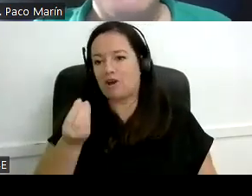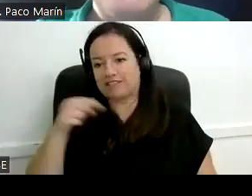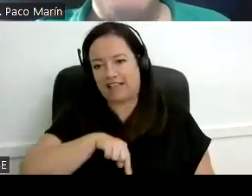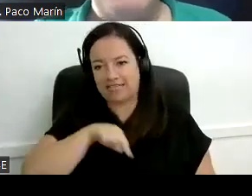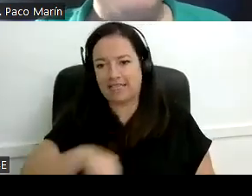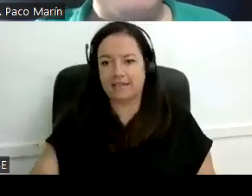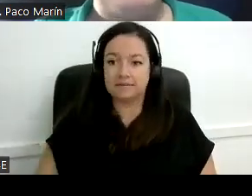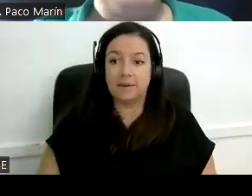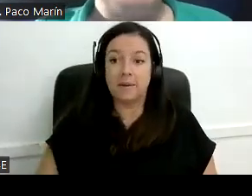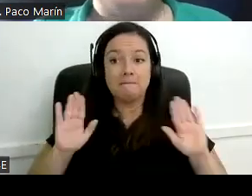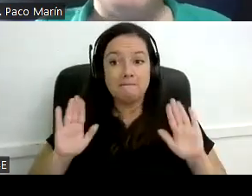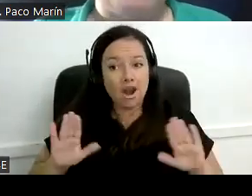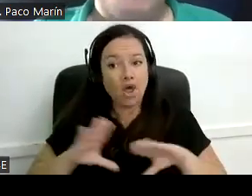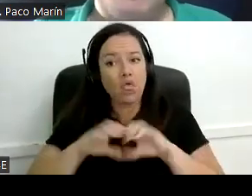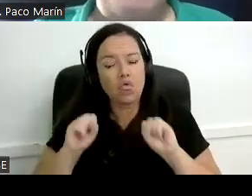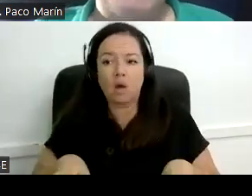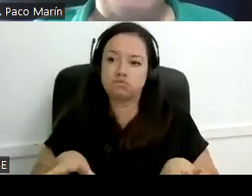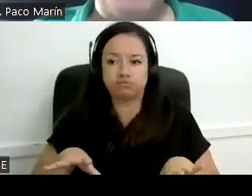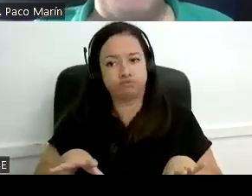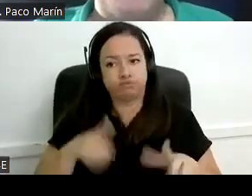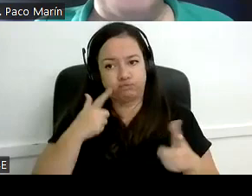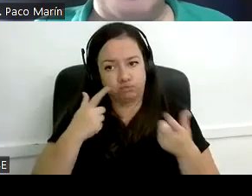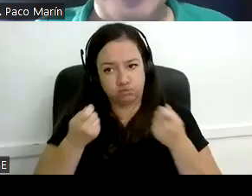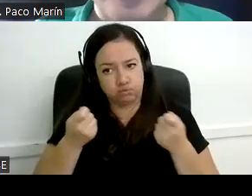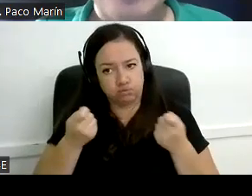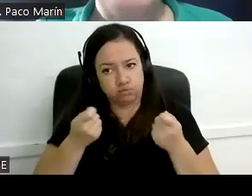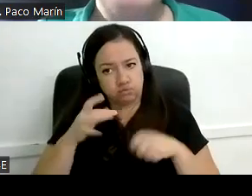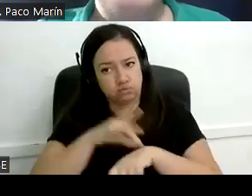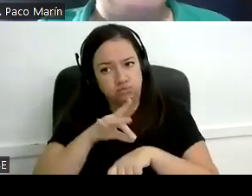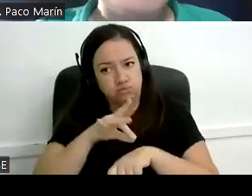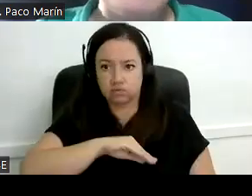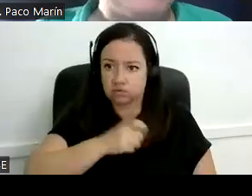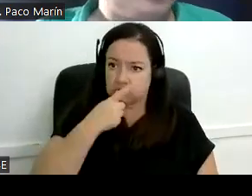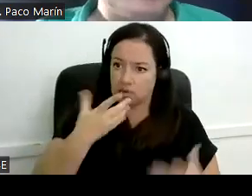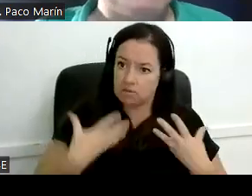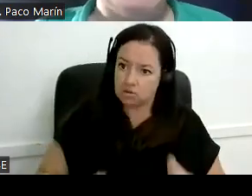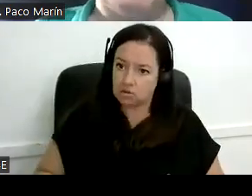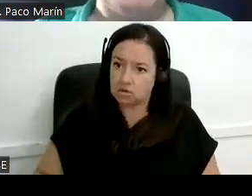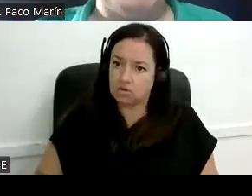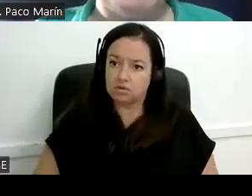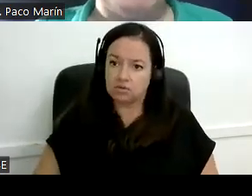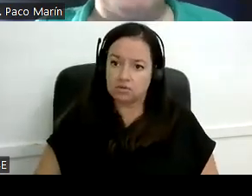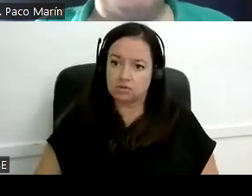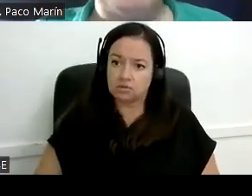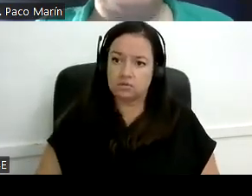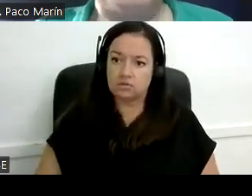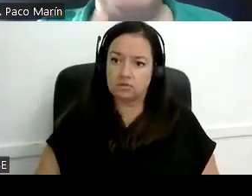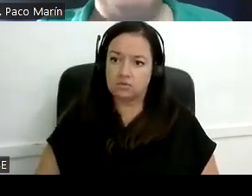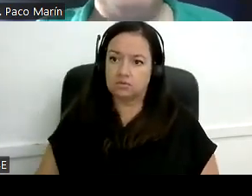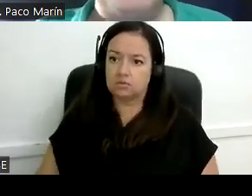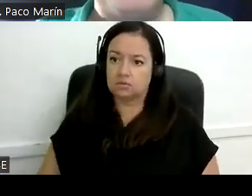melatonina. Pero retirarlo siempre con prudencia, porque está con una dosis altita. El Vandral además no es la primera opción que utilizamos